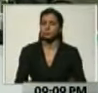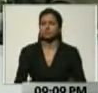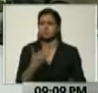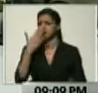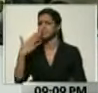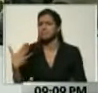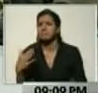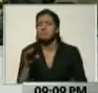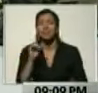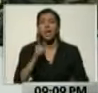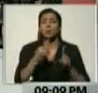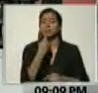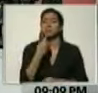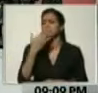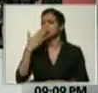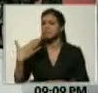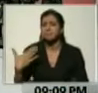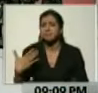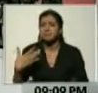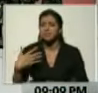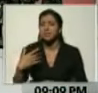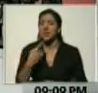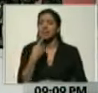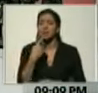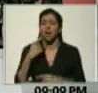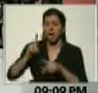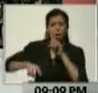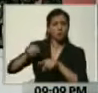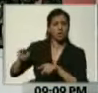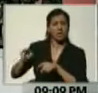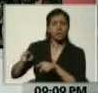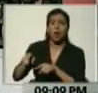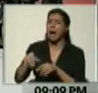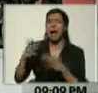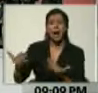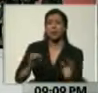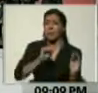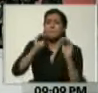banalizar las cosas diciendo, no, van a politizar.